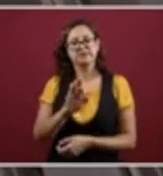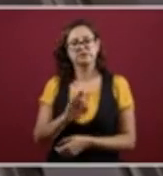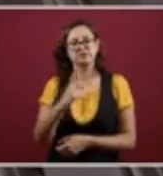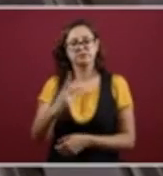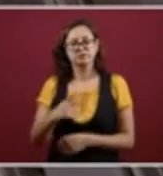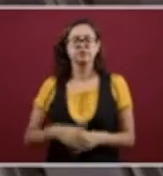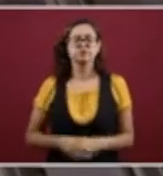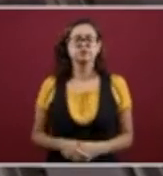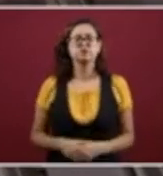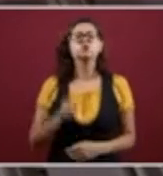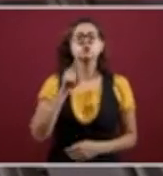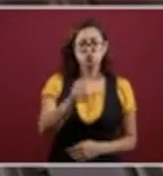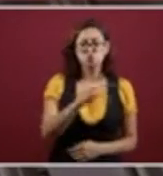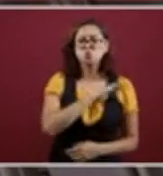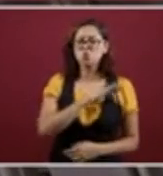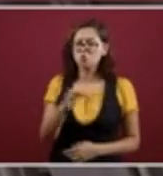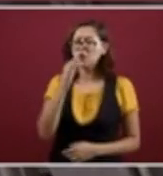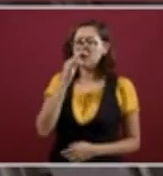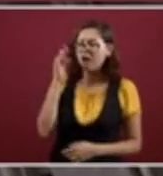Denuncia. Visita